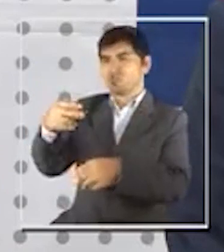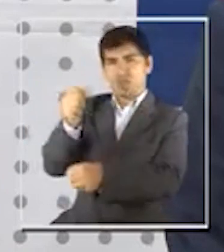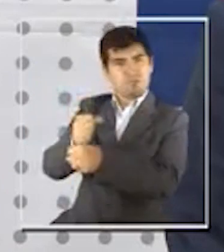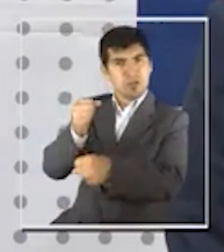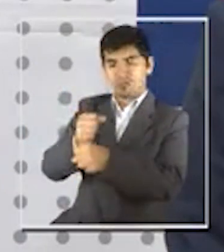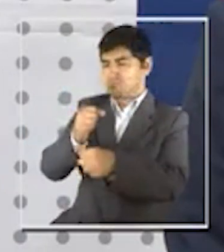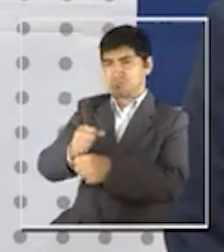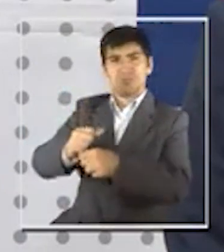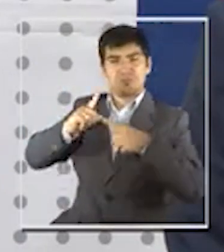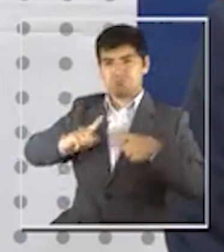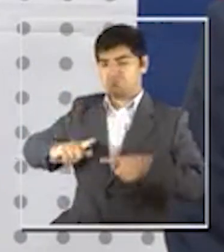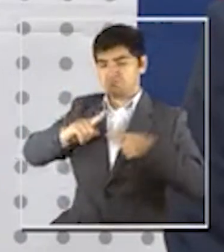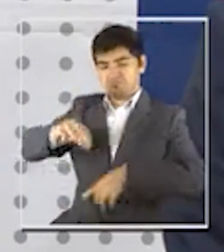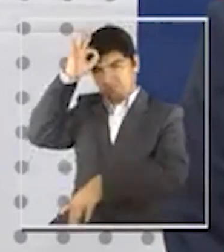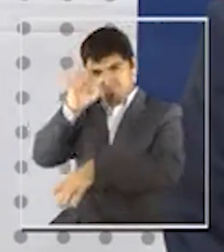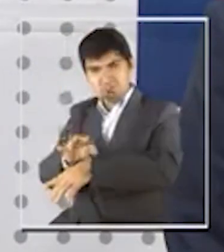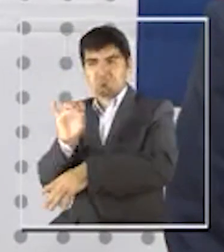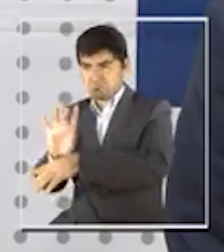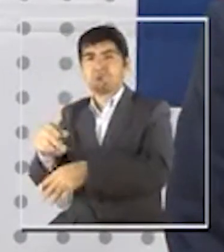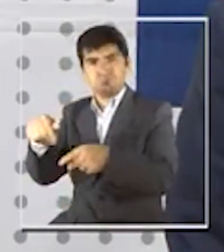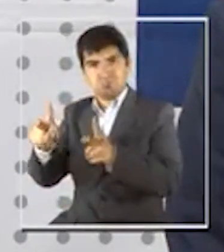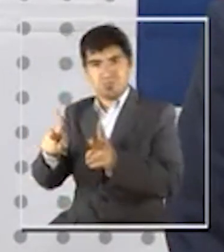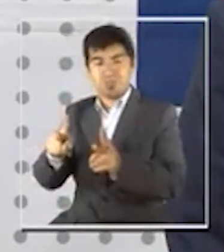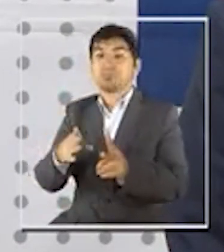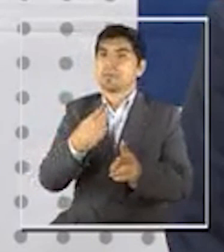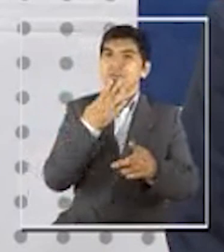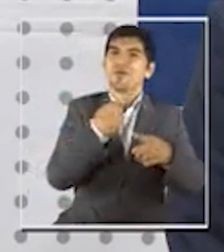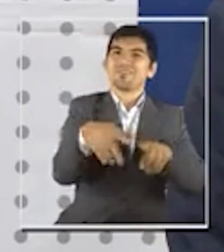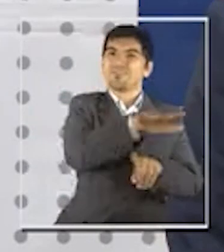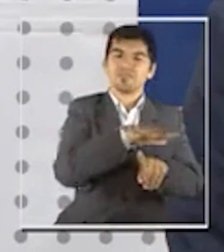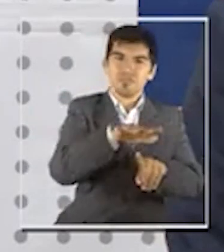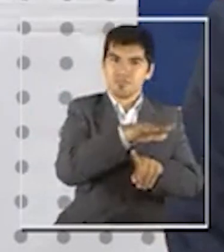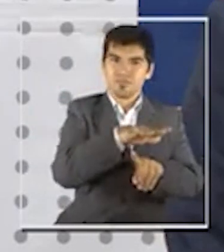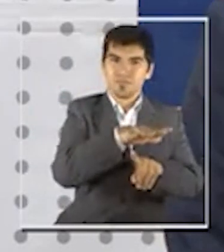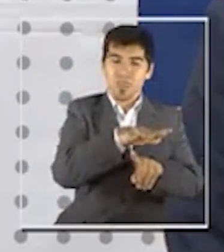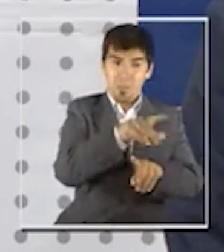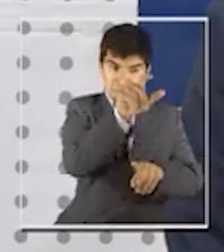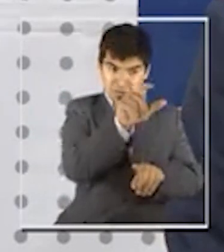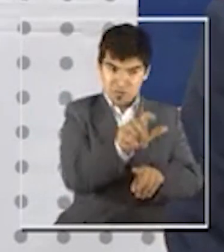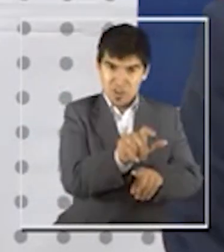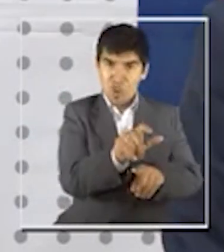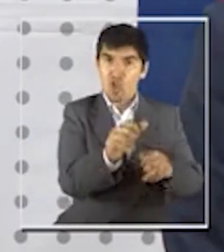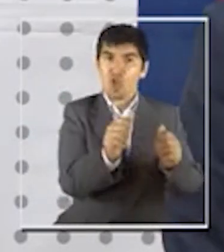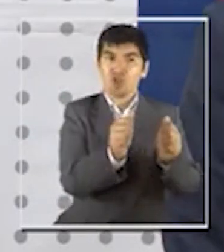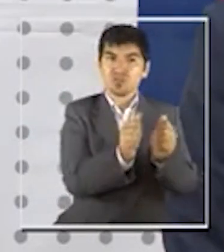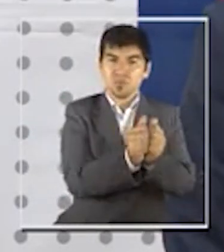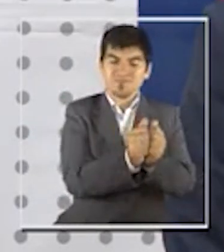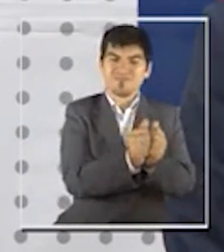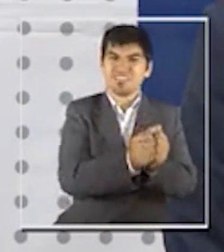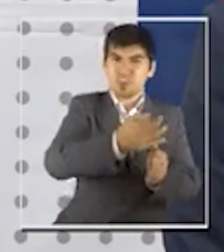práctica cotidiana licencias médicas versus lo que hemos identificado como actores que con toda probabilidad